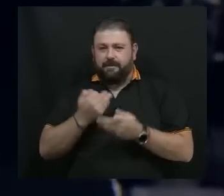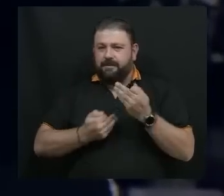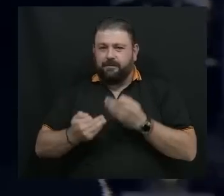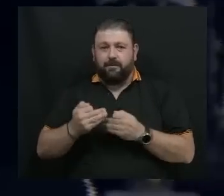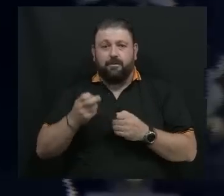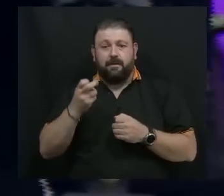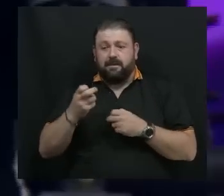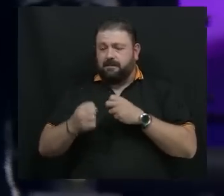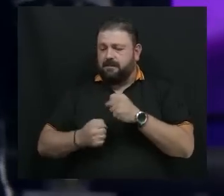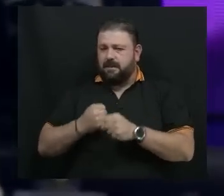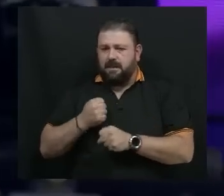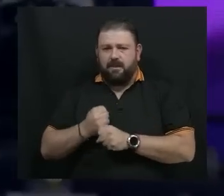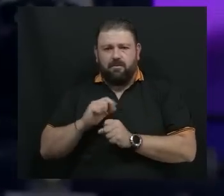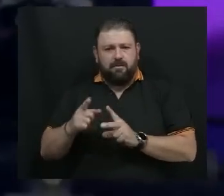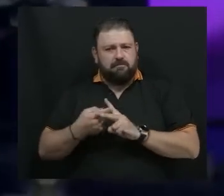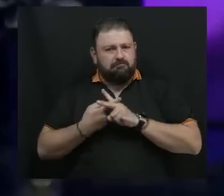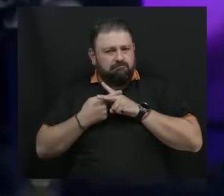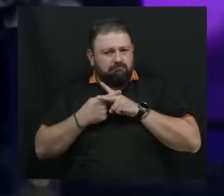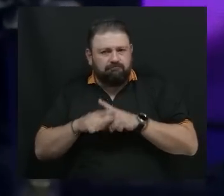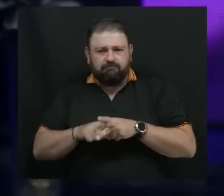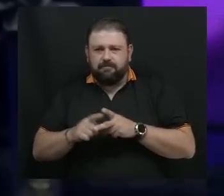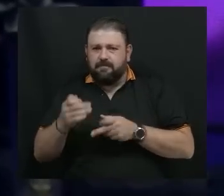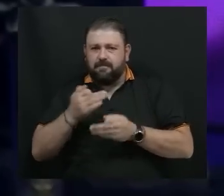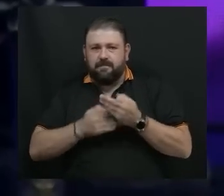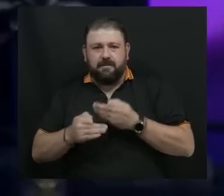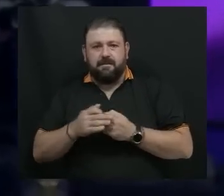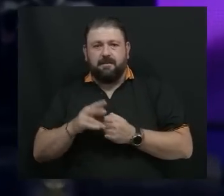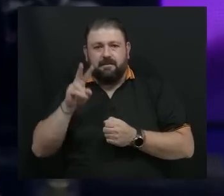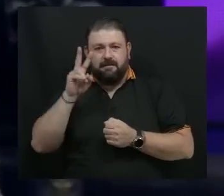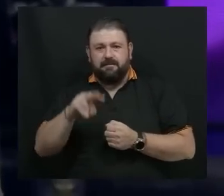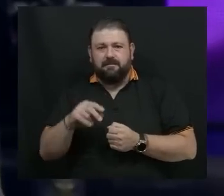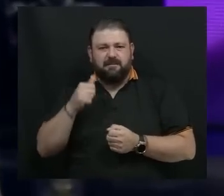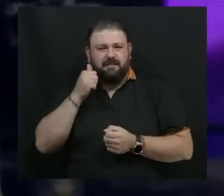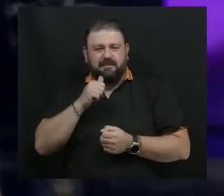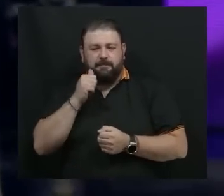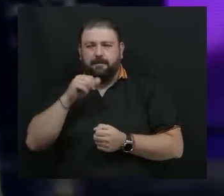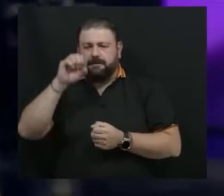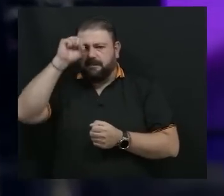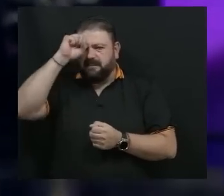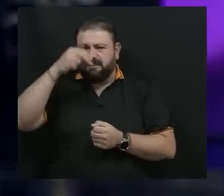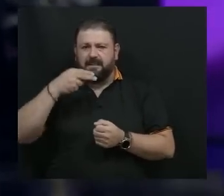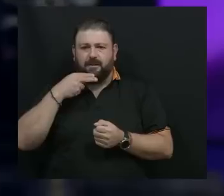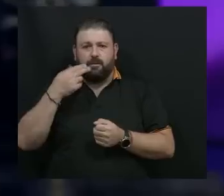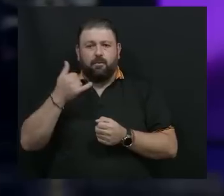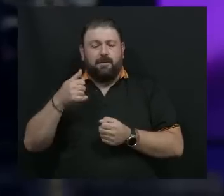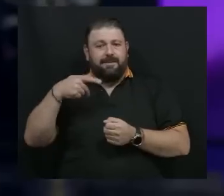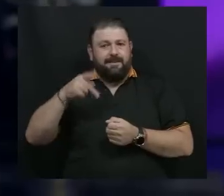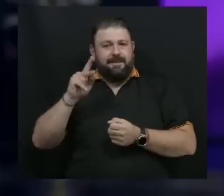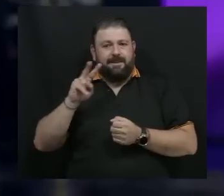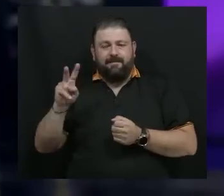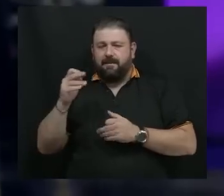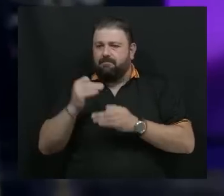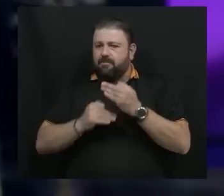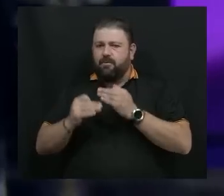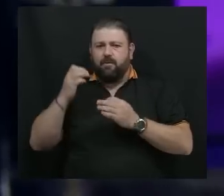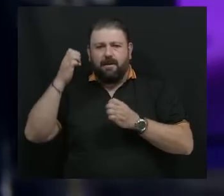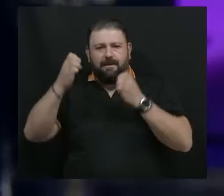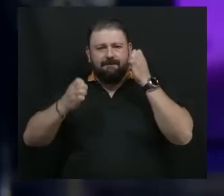decidido empezar a hacer algo que le llamamos la gira Seitú y Kenia Vergara. Y nuestros eventos